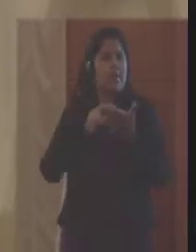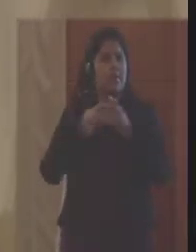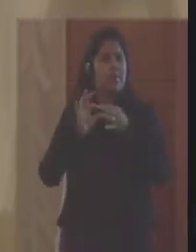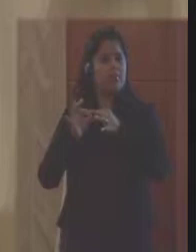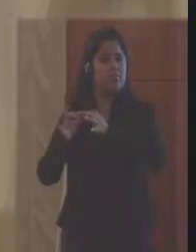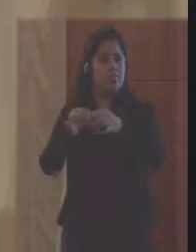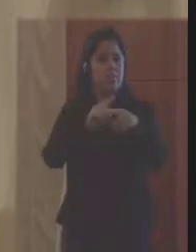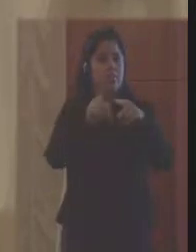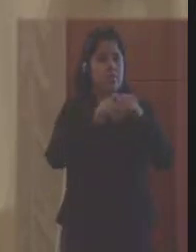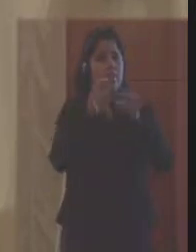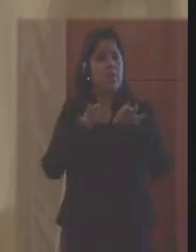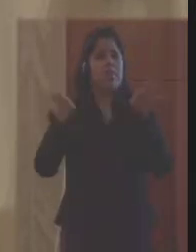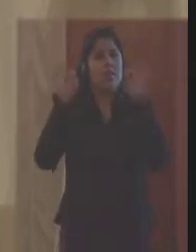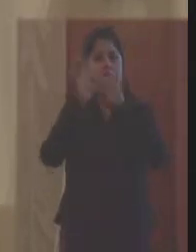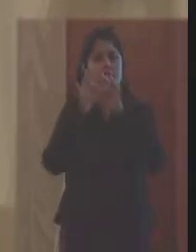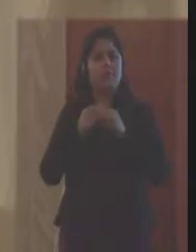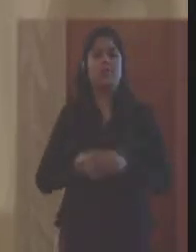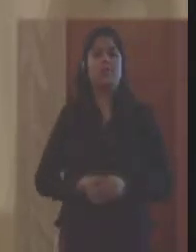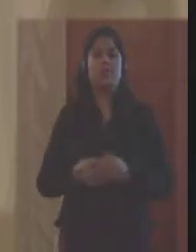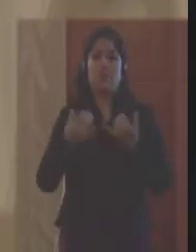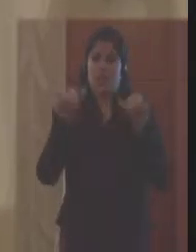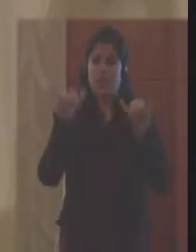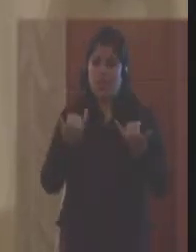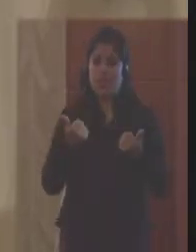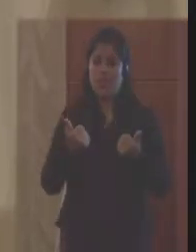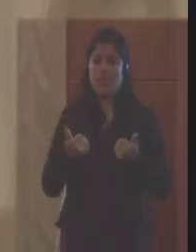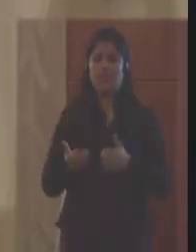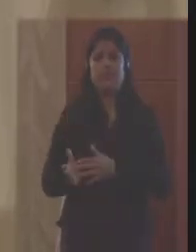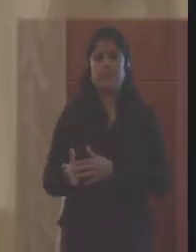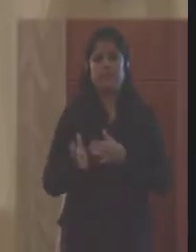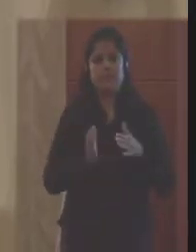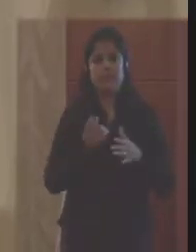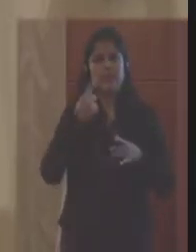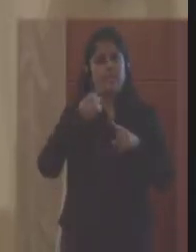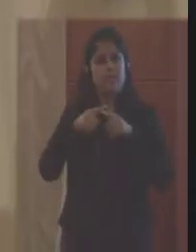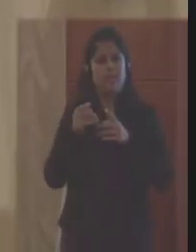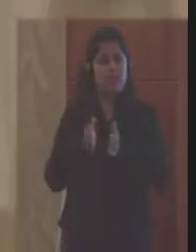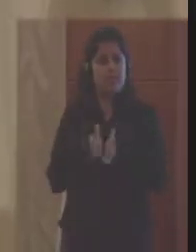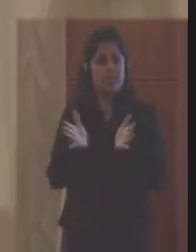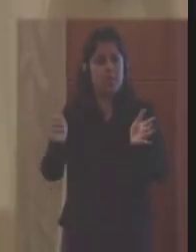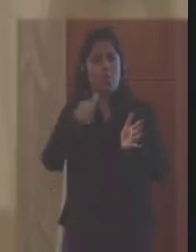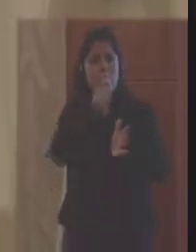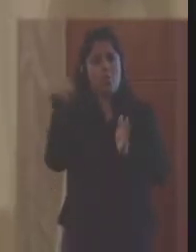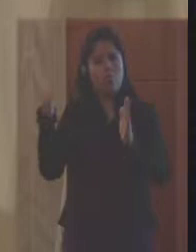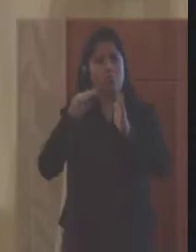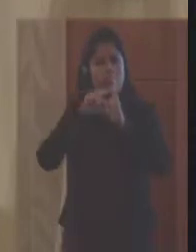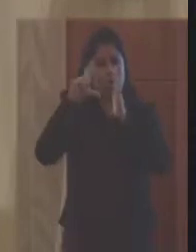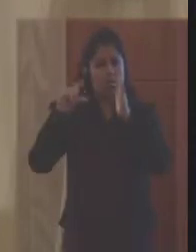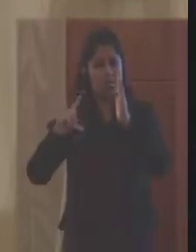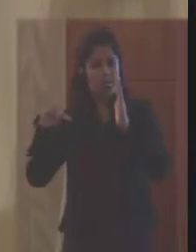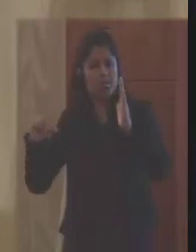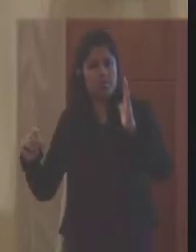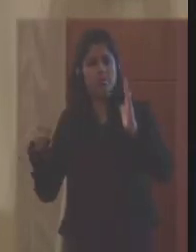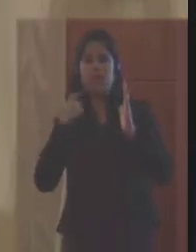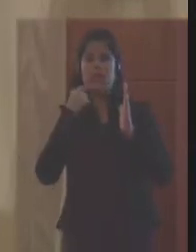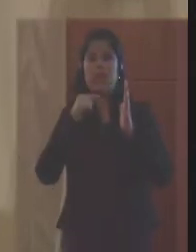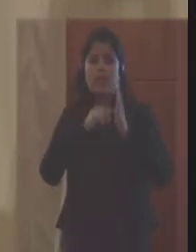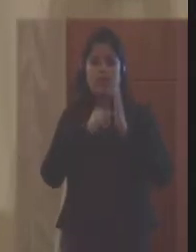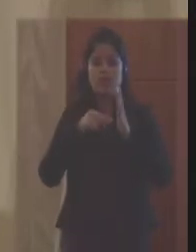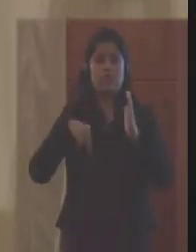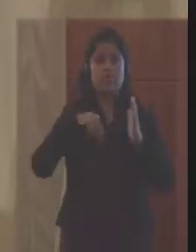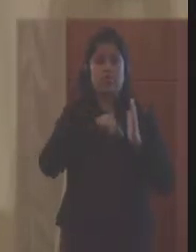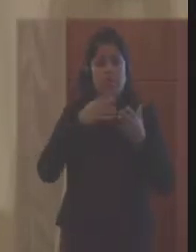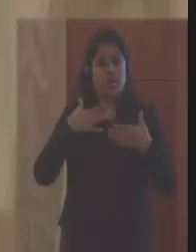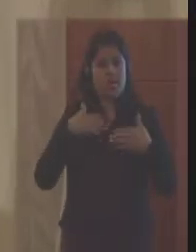proyección importante para este esquema como tal. Ahora bien, generando todo este esquema, nosotros